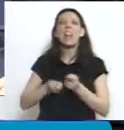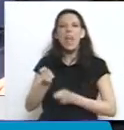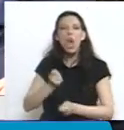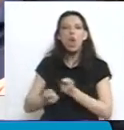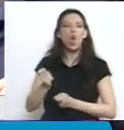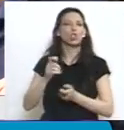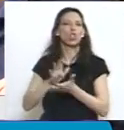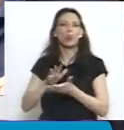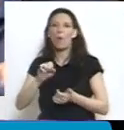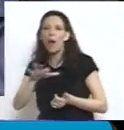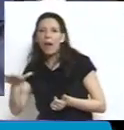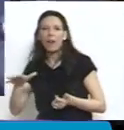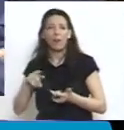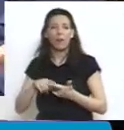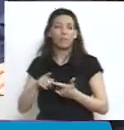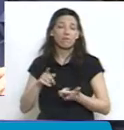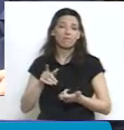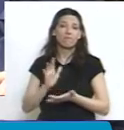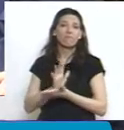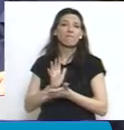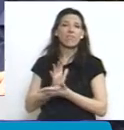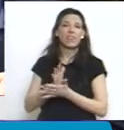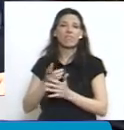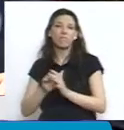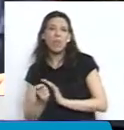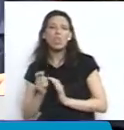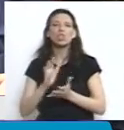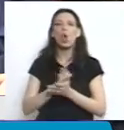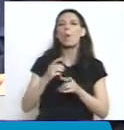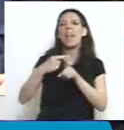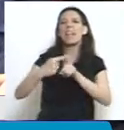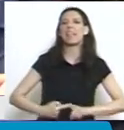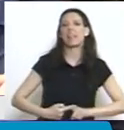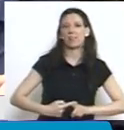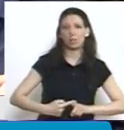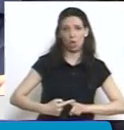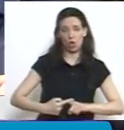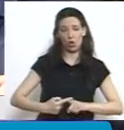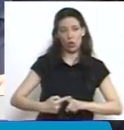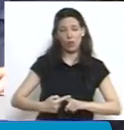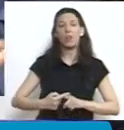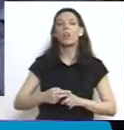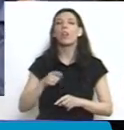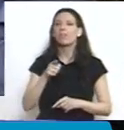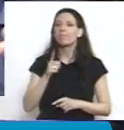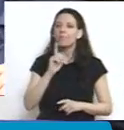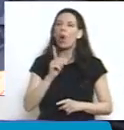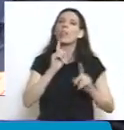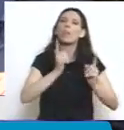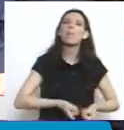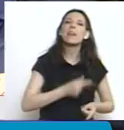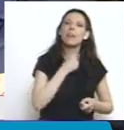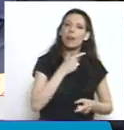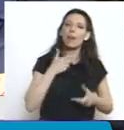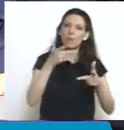agropower no chantajeen con la liquidación de las divisas planteamos la nacionalización